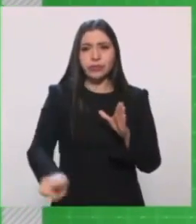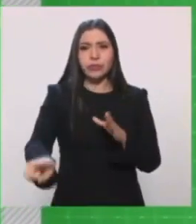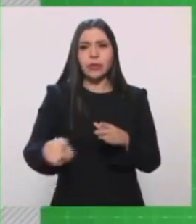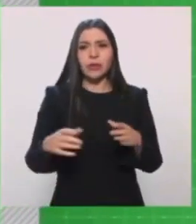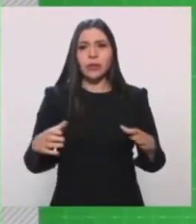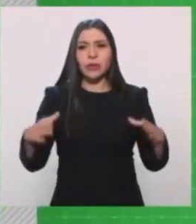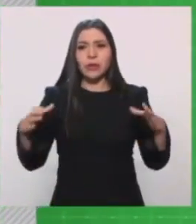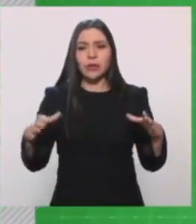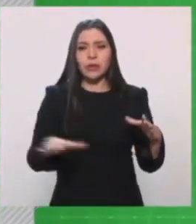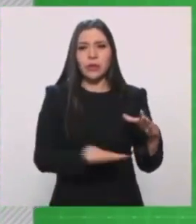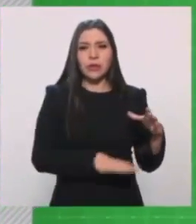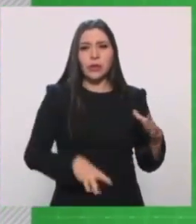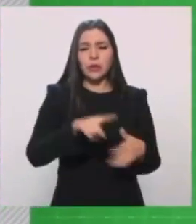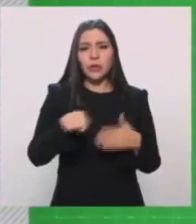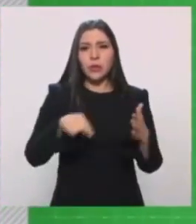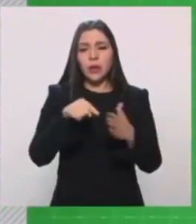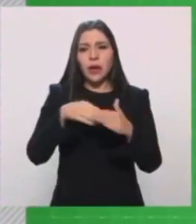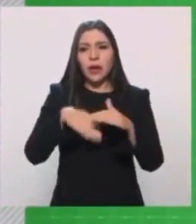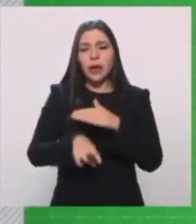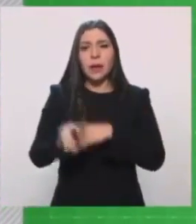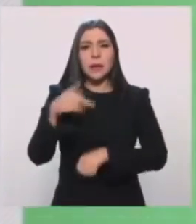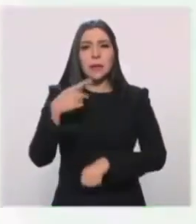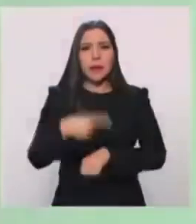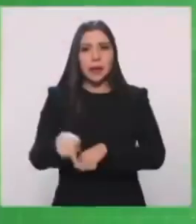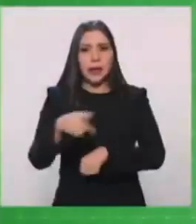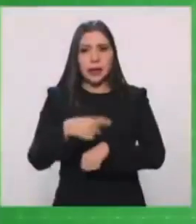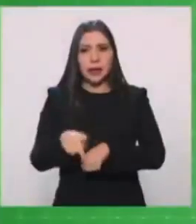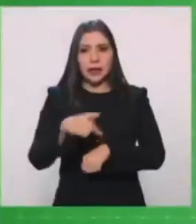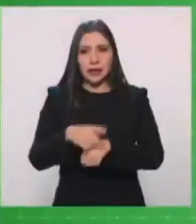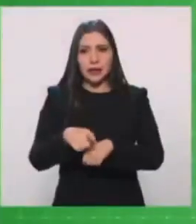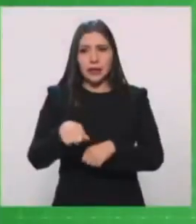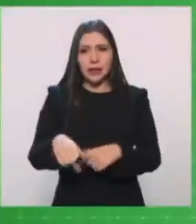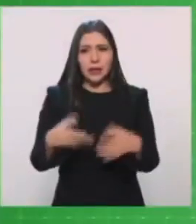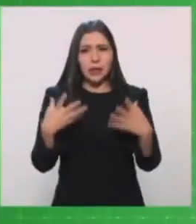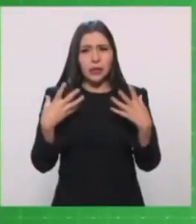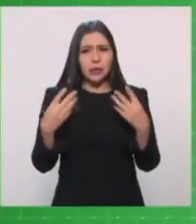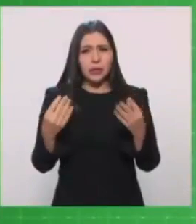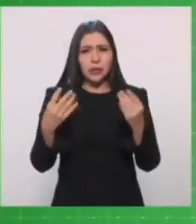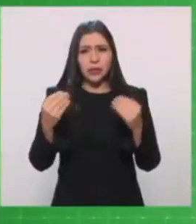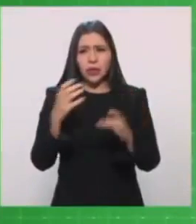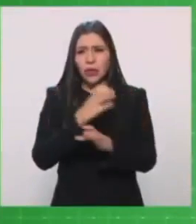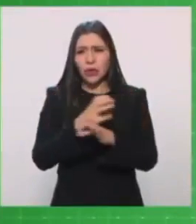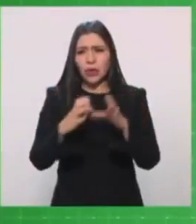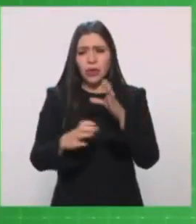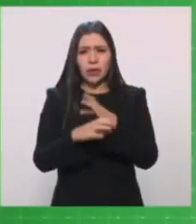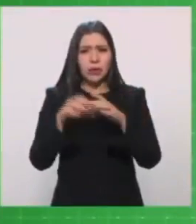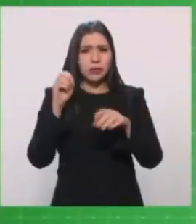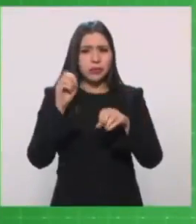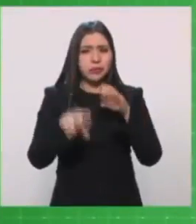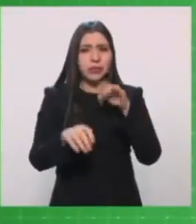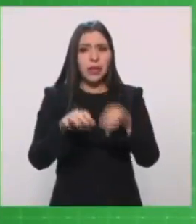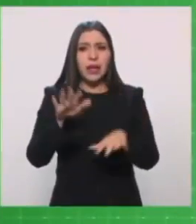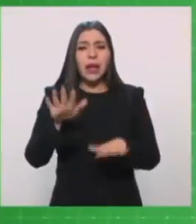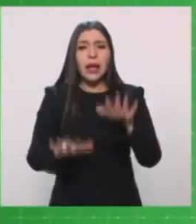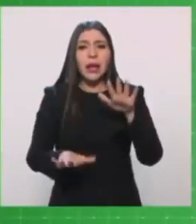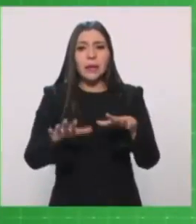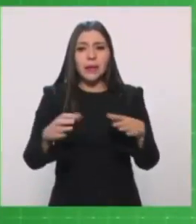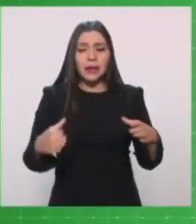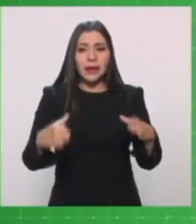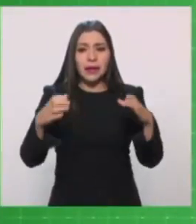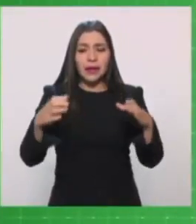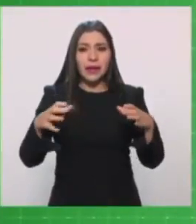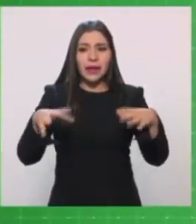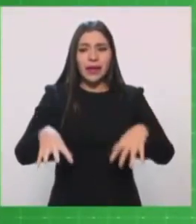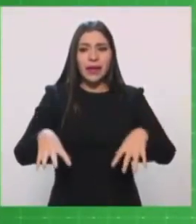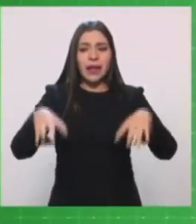fosos eran unos lugares peligrosísimos. Y era tal la cantidad de desechos que a veces había que cambiar el castillo, la